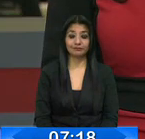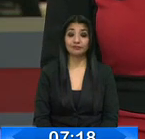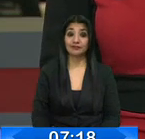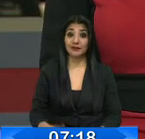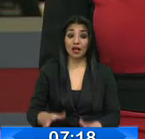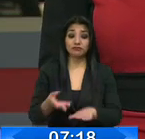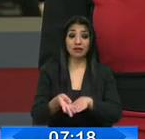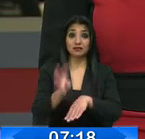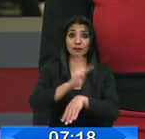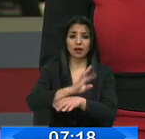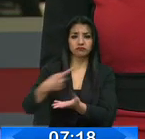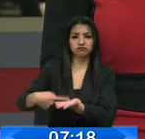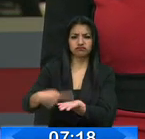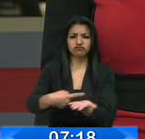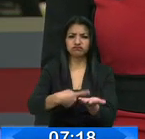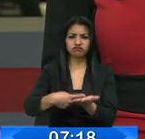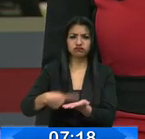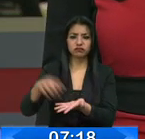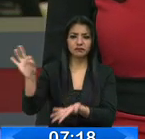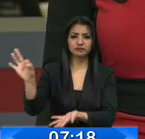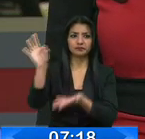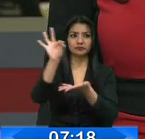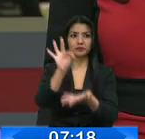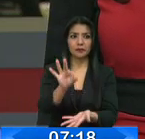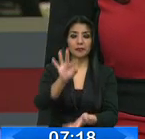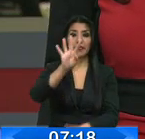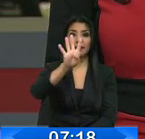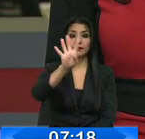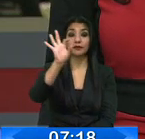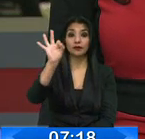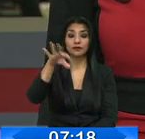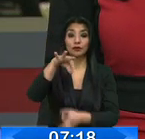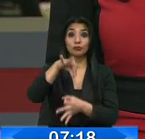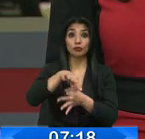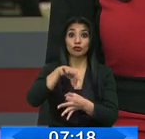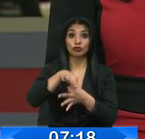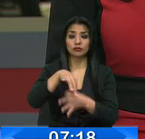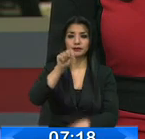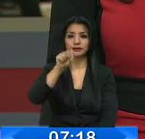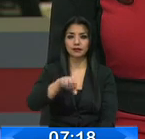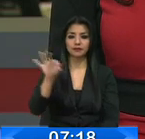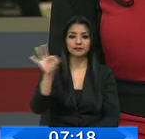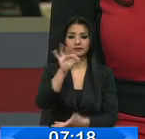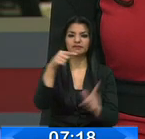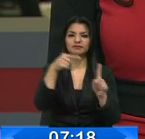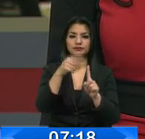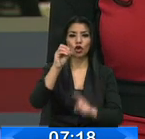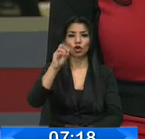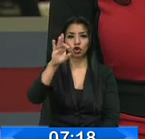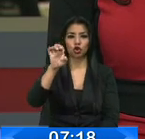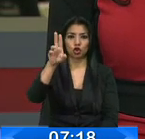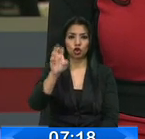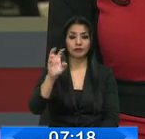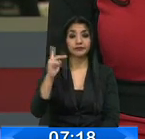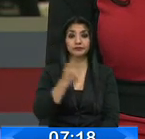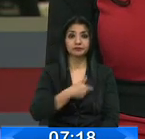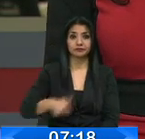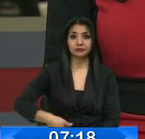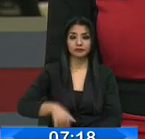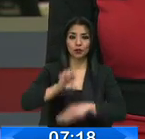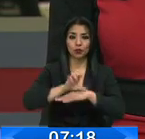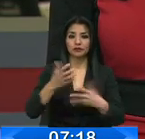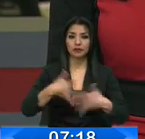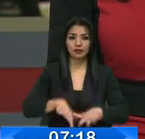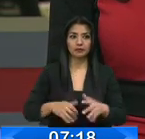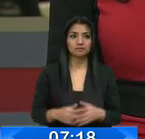Debate, la Asamblea Nacional eligió con 94 votos a favor a Otto Sonnenhausner como vicepresidente de la República.